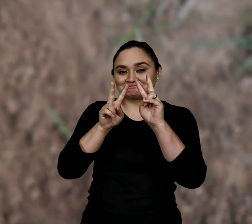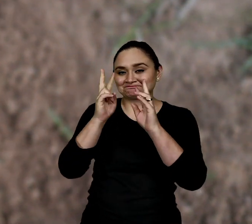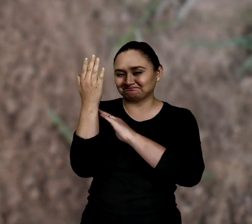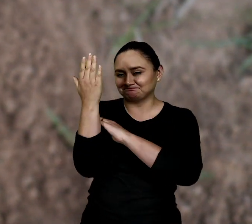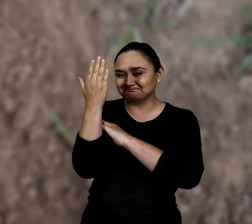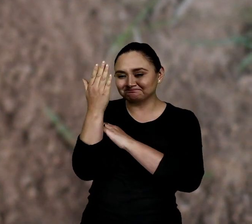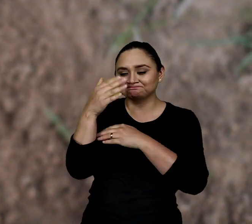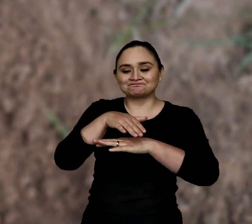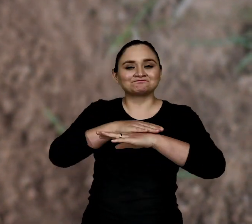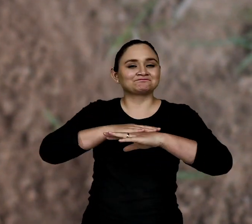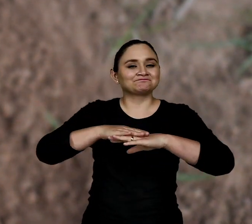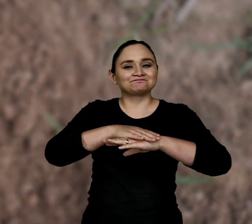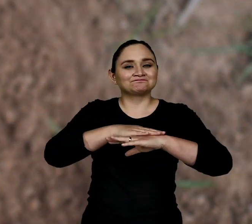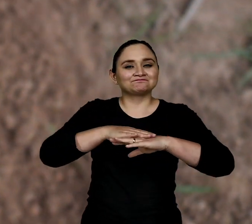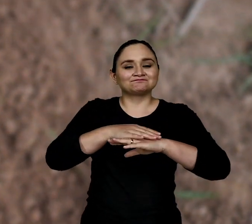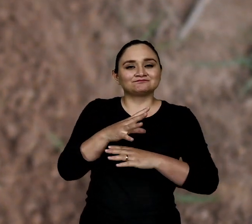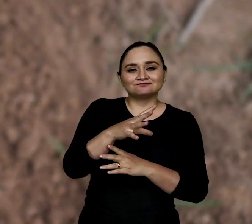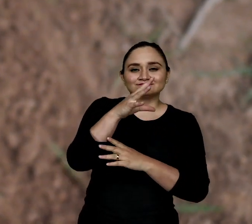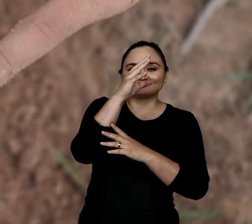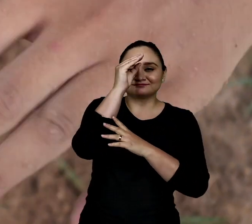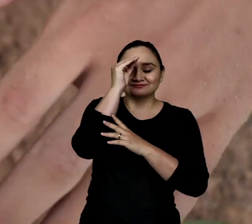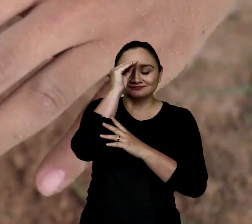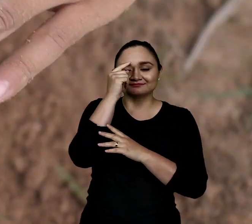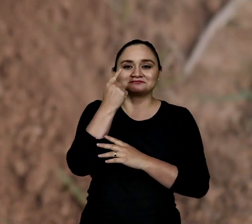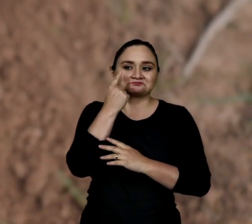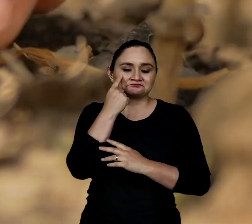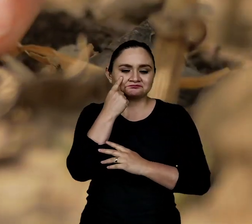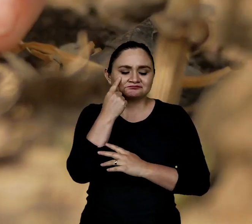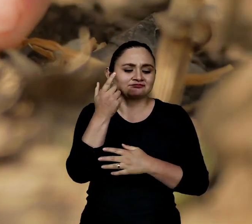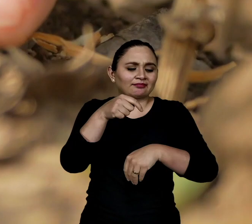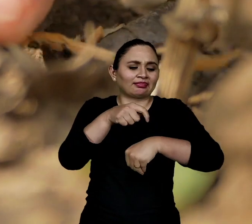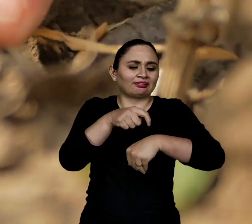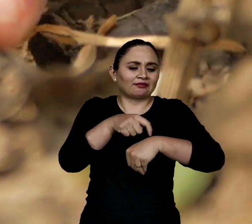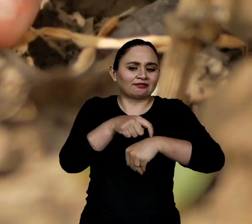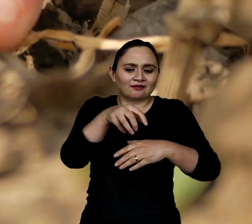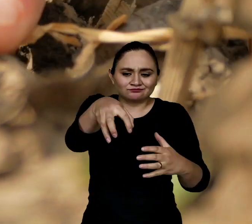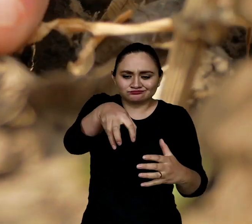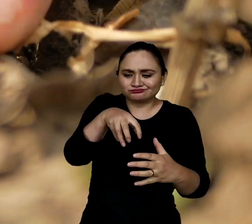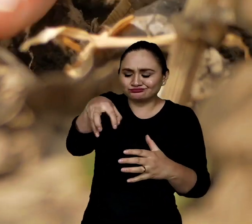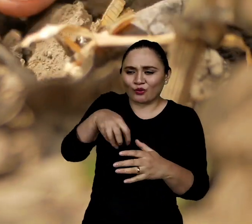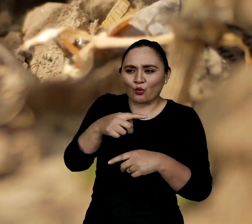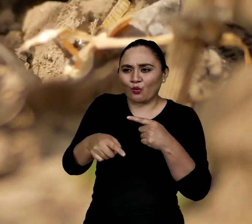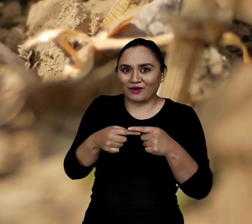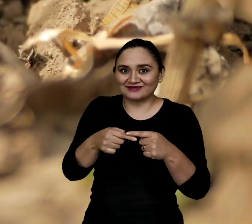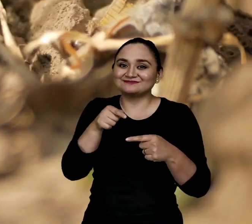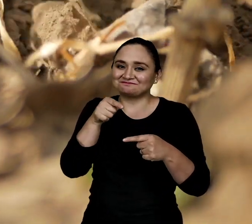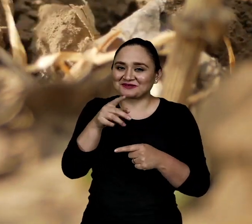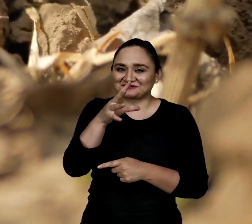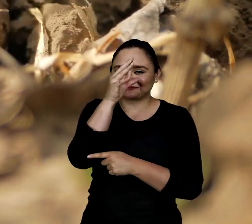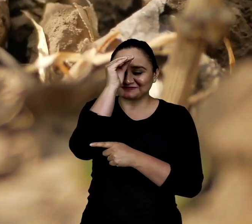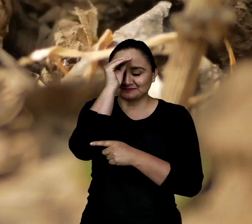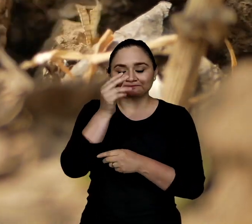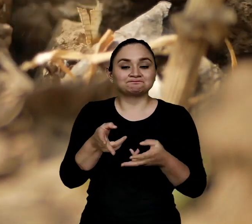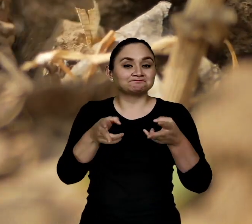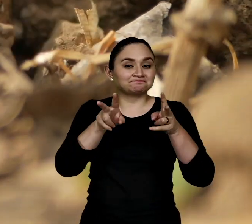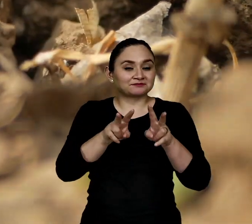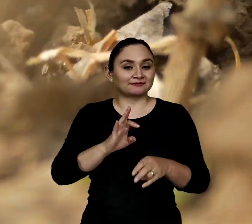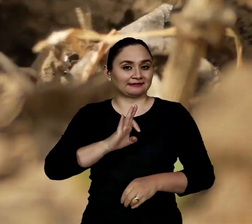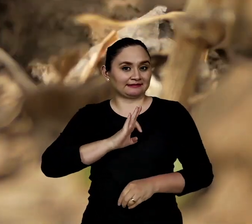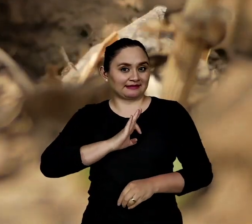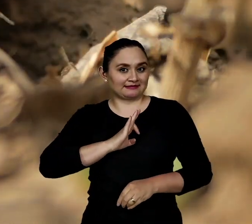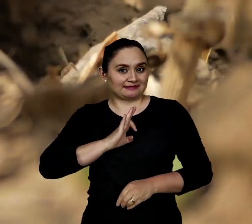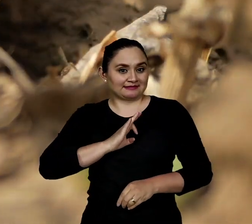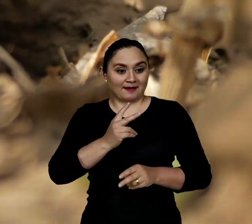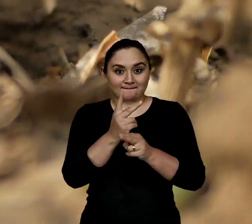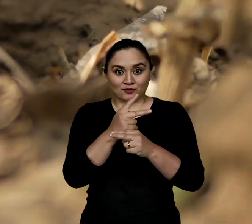el momento correcto para la cosecha. También técnicas de conservación de los productos cosechados. ¡Está